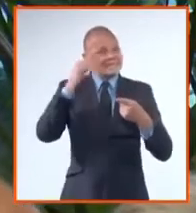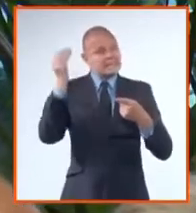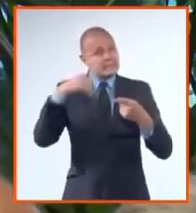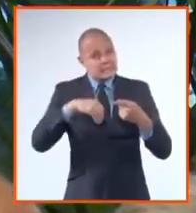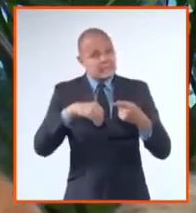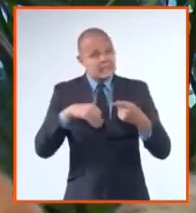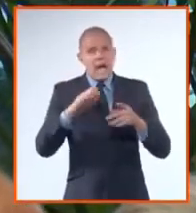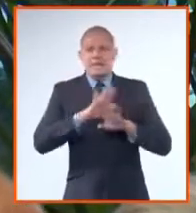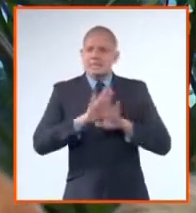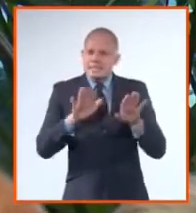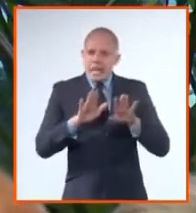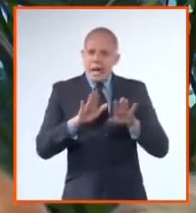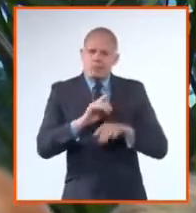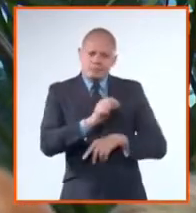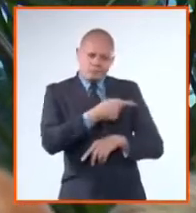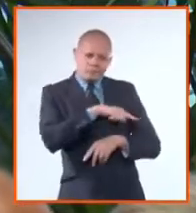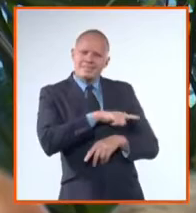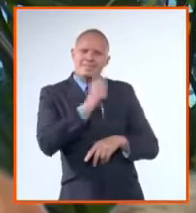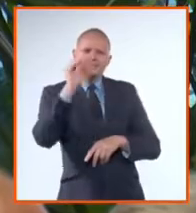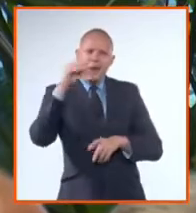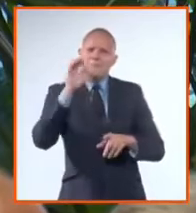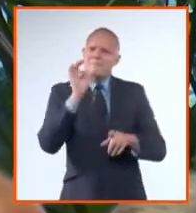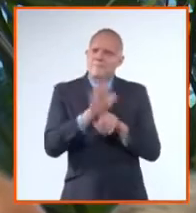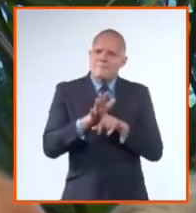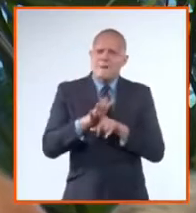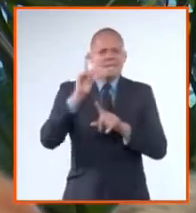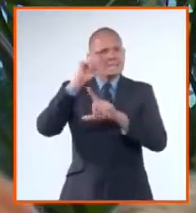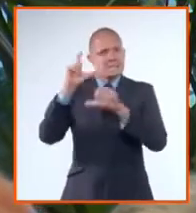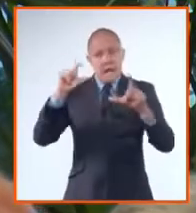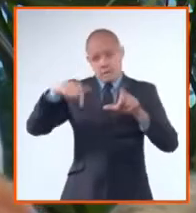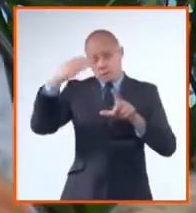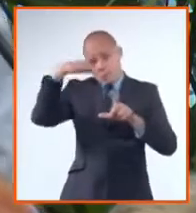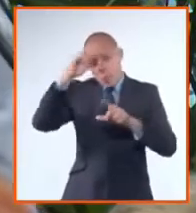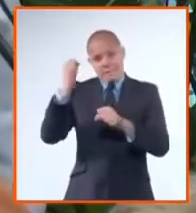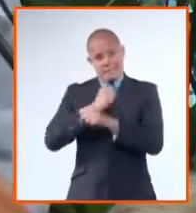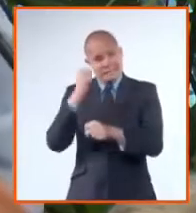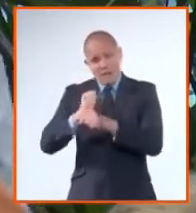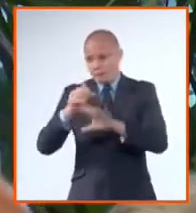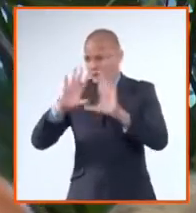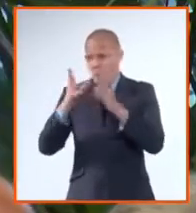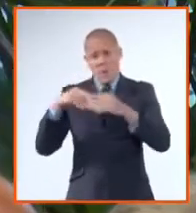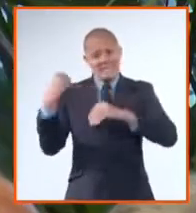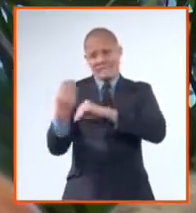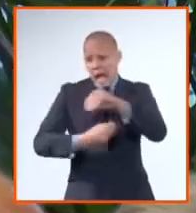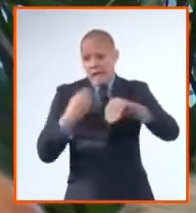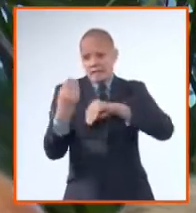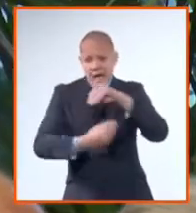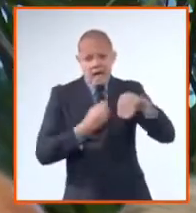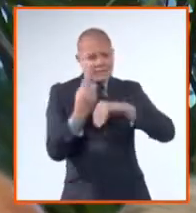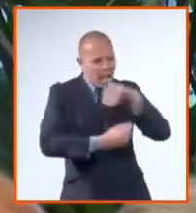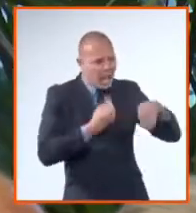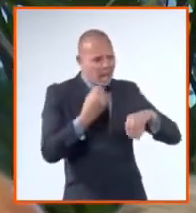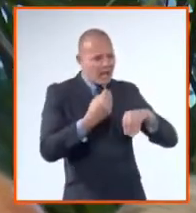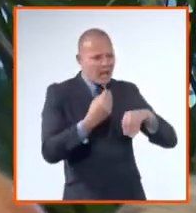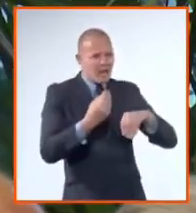rapidez de cambio de los acontecimientos científicos en Cuba es muy